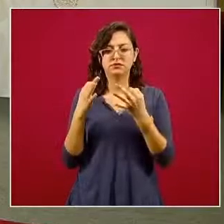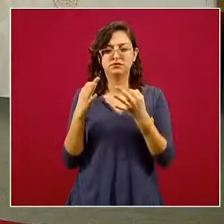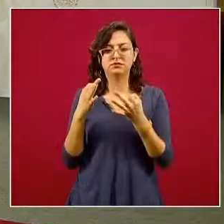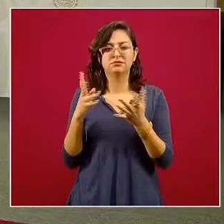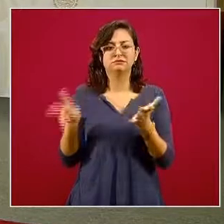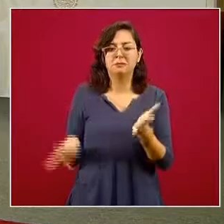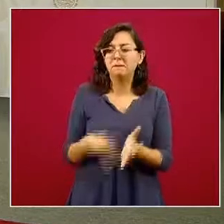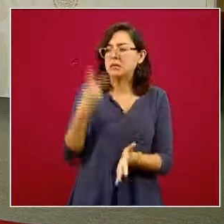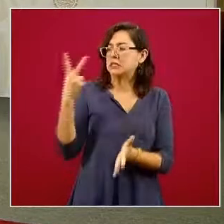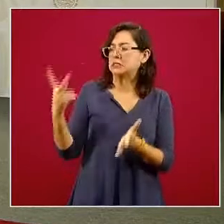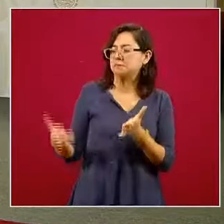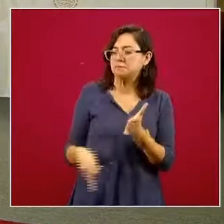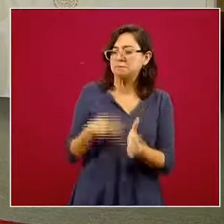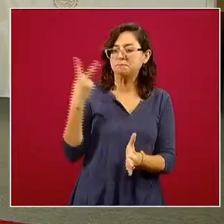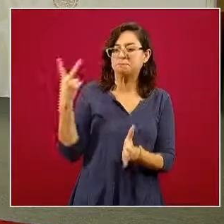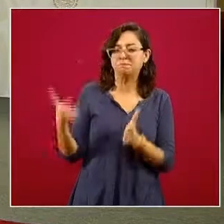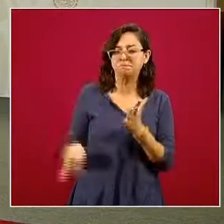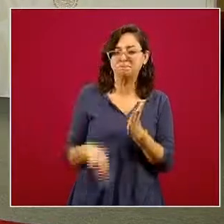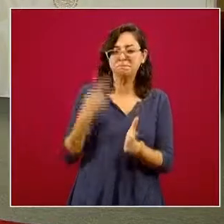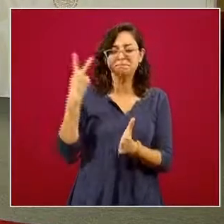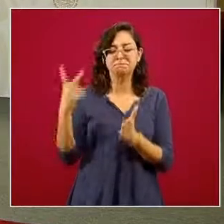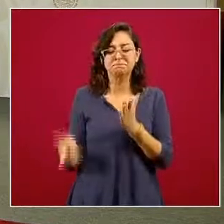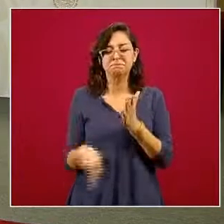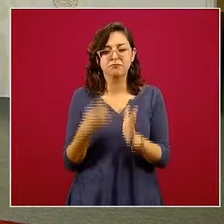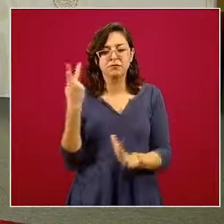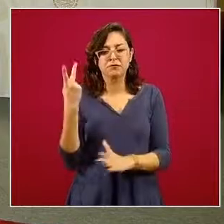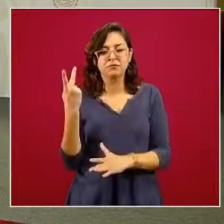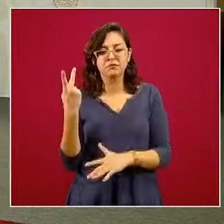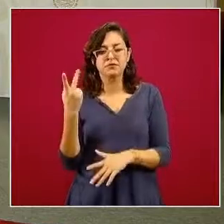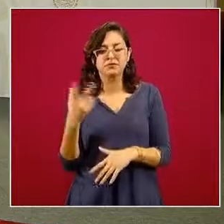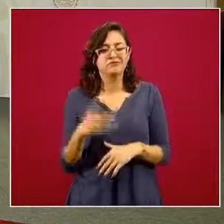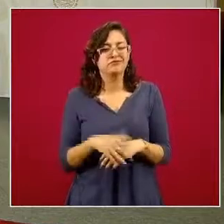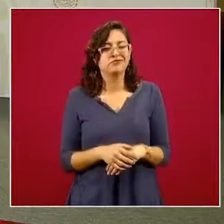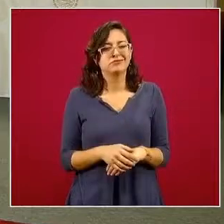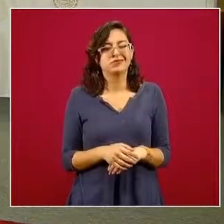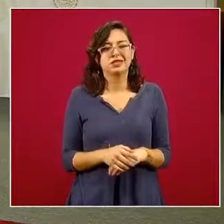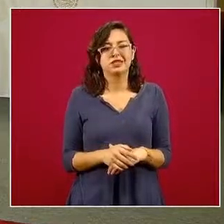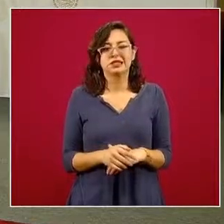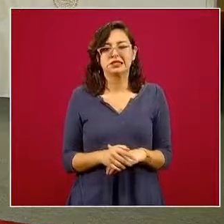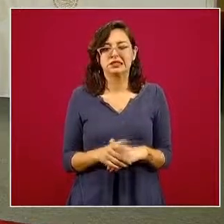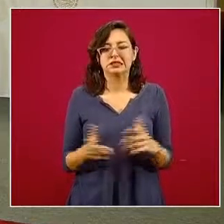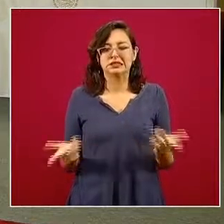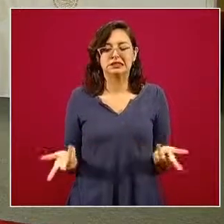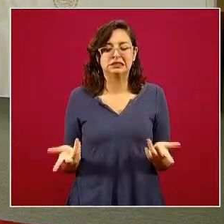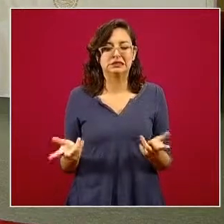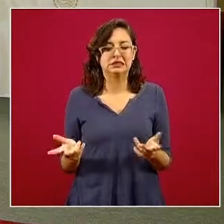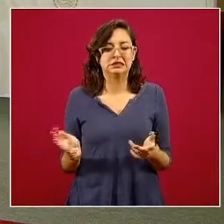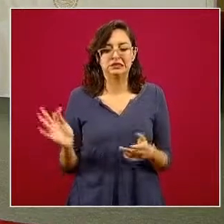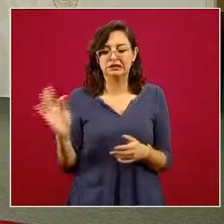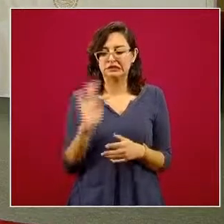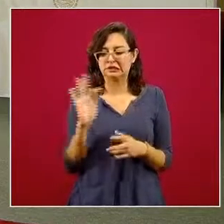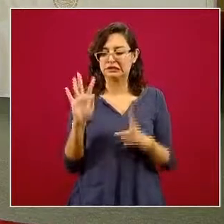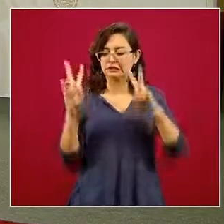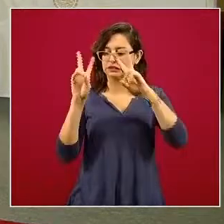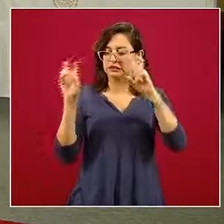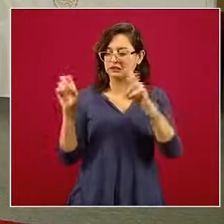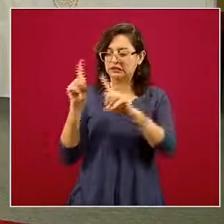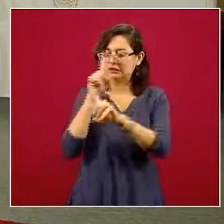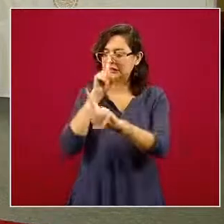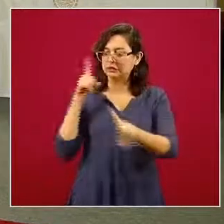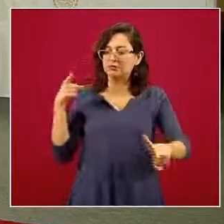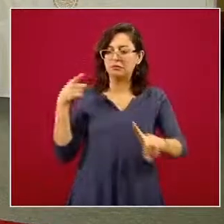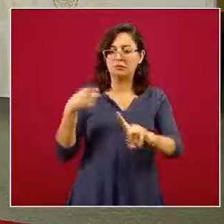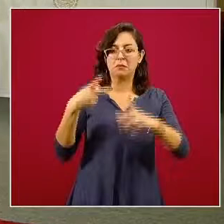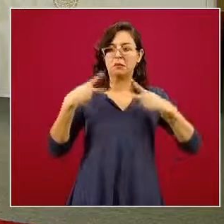pareciera tan repetitiva que llama la atención como un asunto que quisiera orientar la agenda de conversación fuera